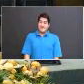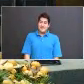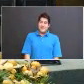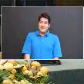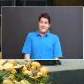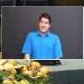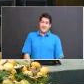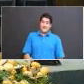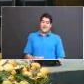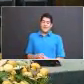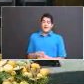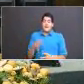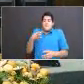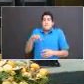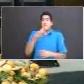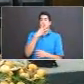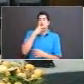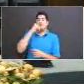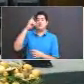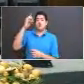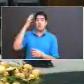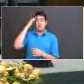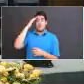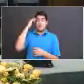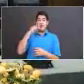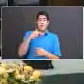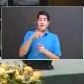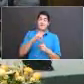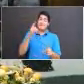Sí, pero Dios sabe que desde que yo me casé,